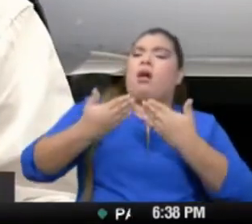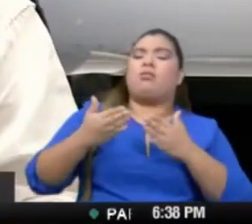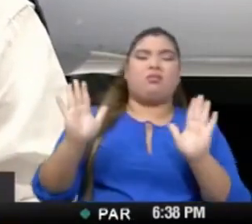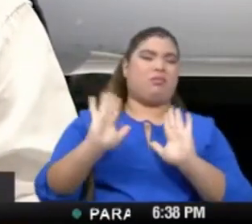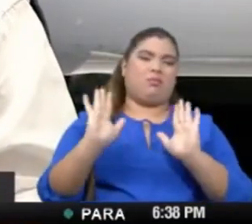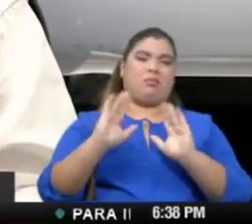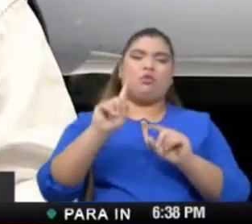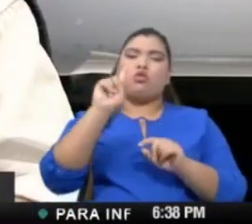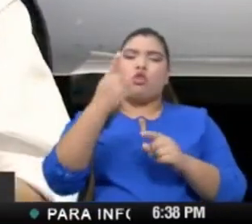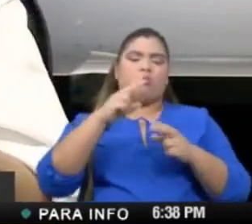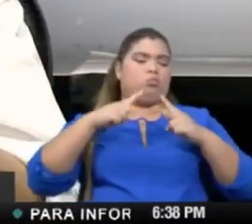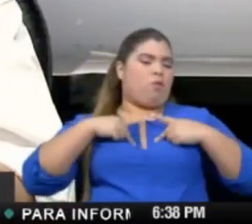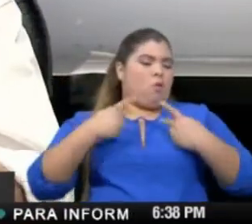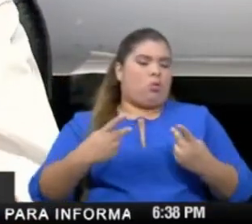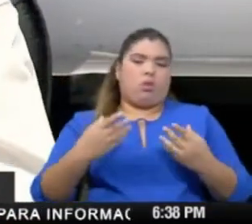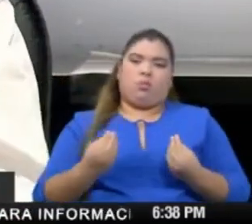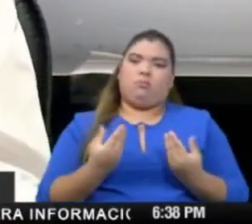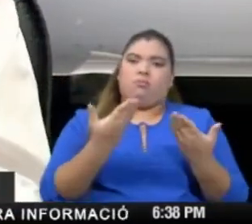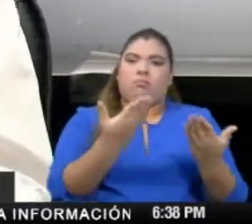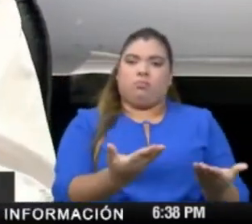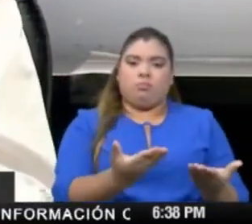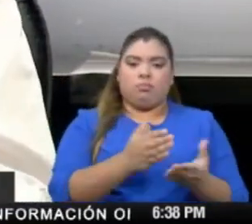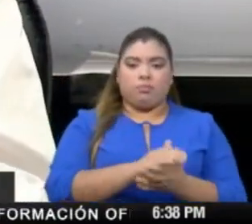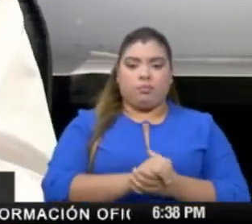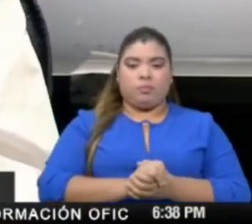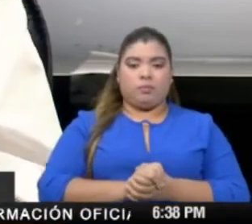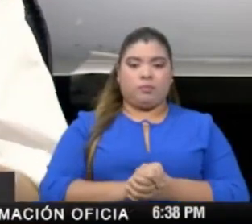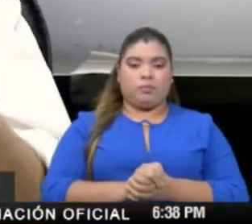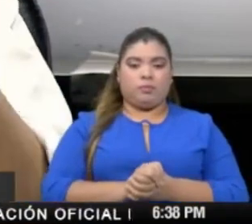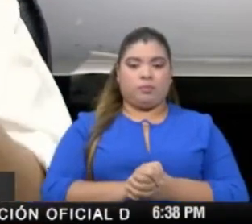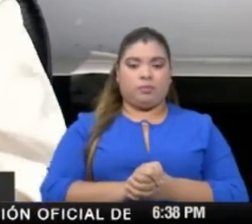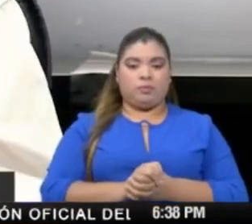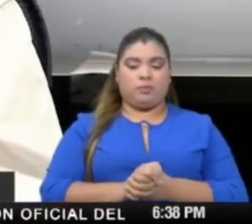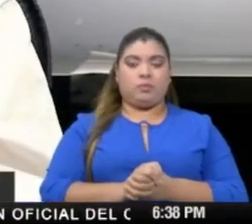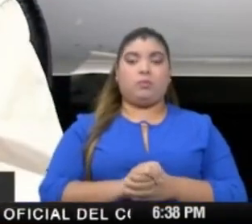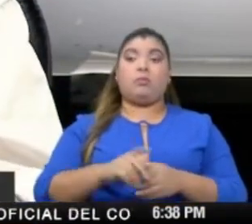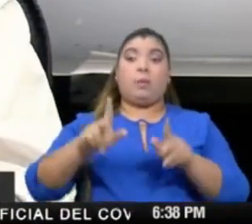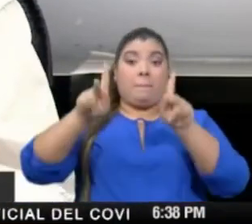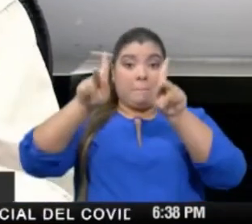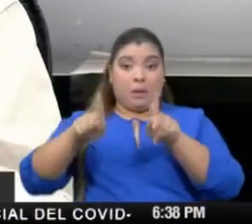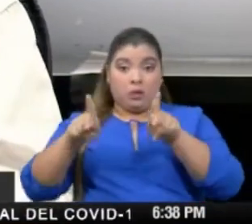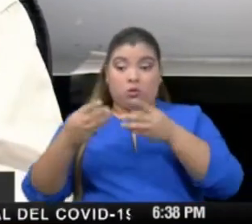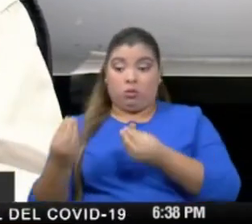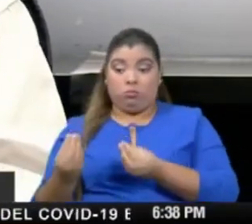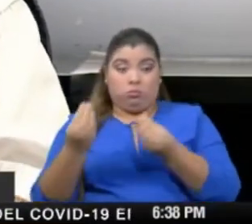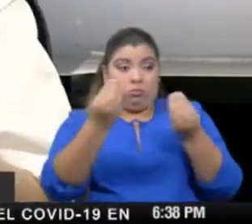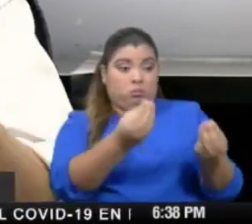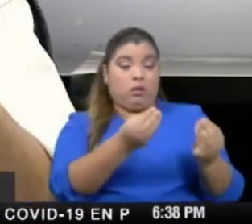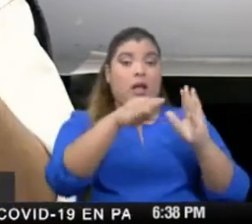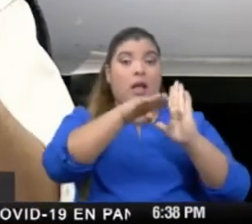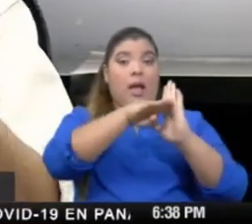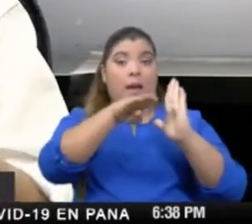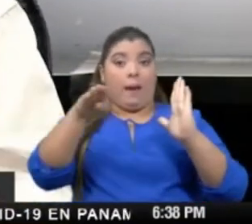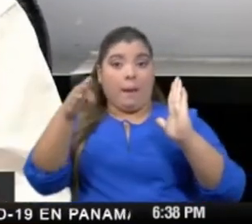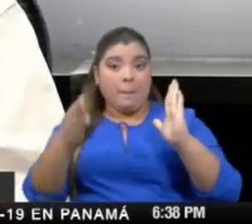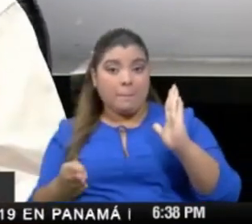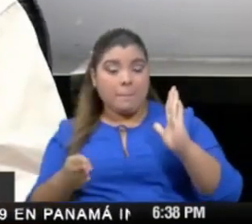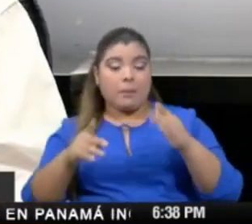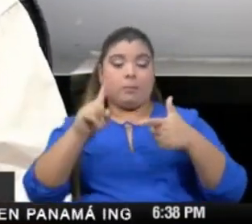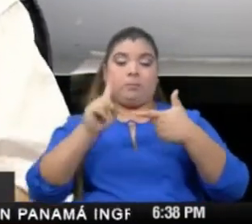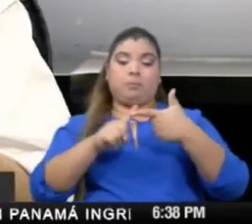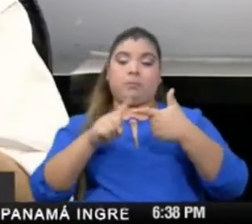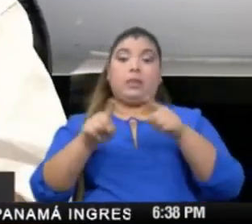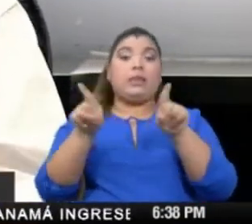cuidados intensivos. Y donó una unidad de cuidados intensivos, una cama completa de cuidados intensivos, un